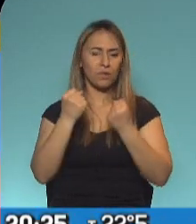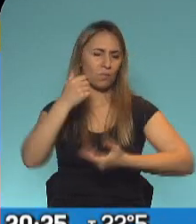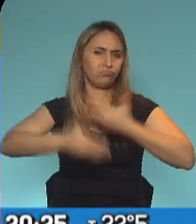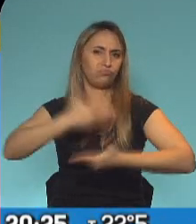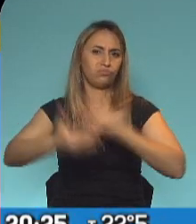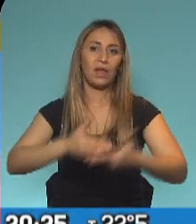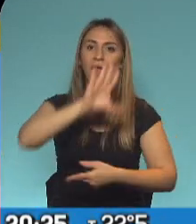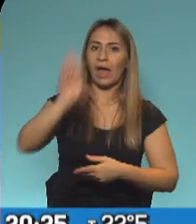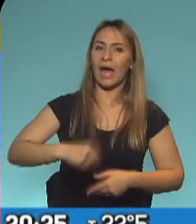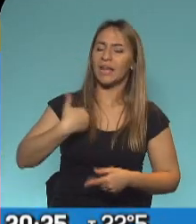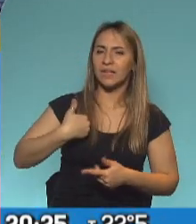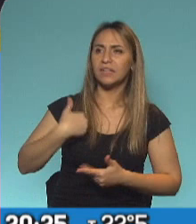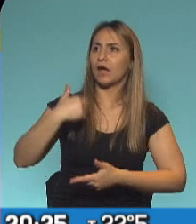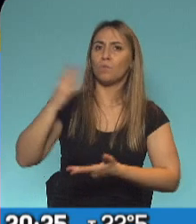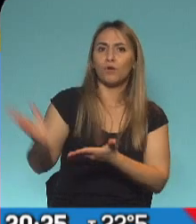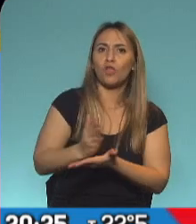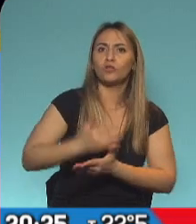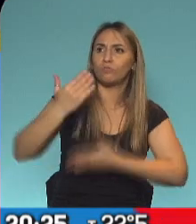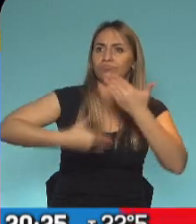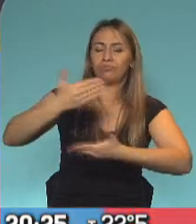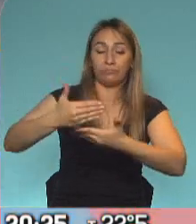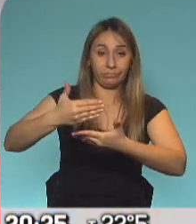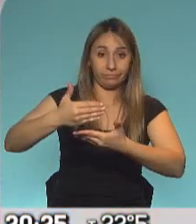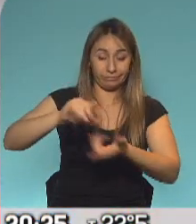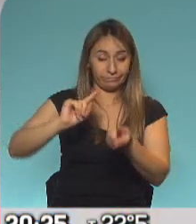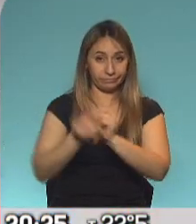país productivo, y lo que hizo fue destruir más de